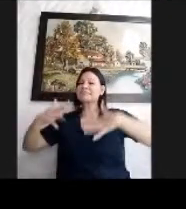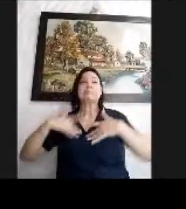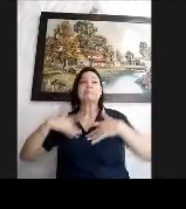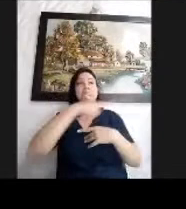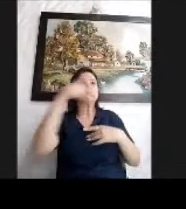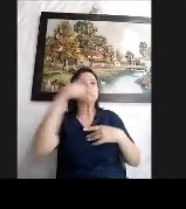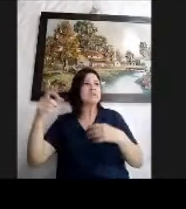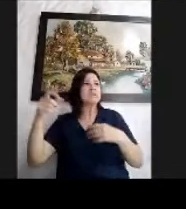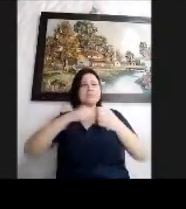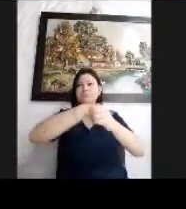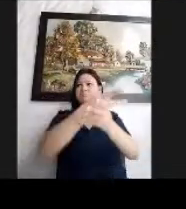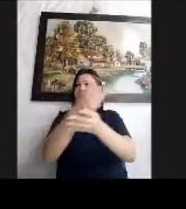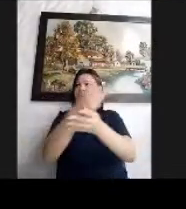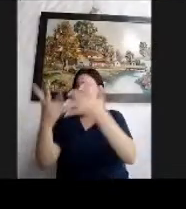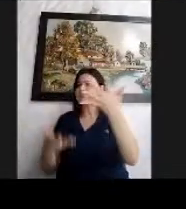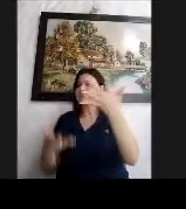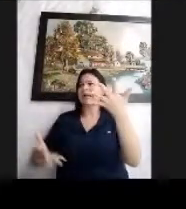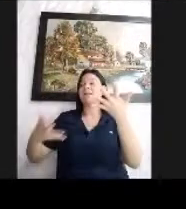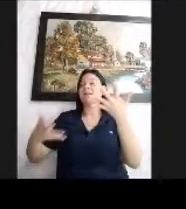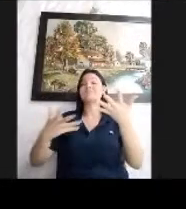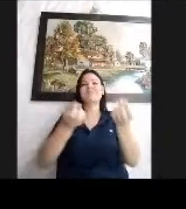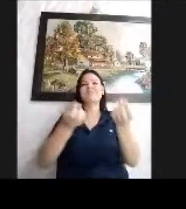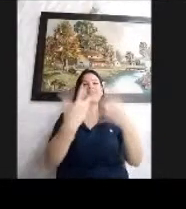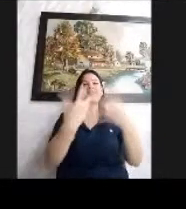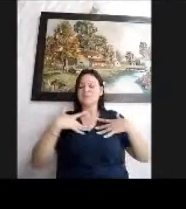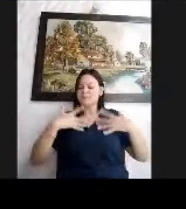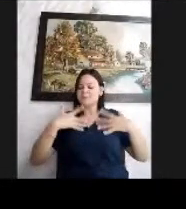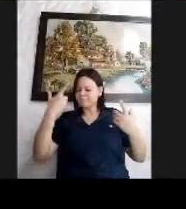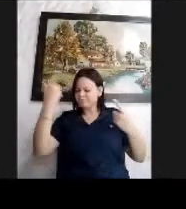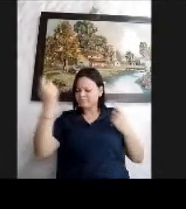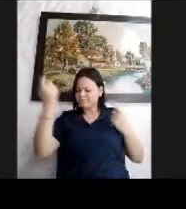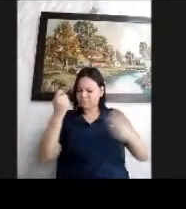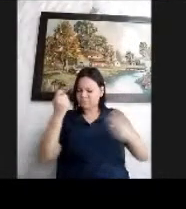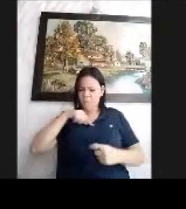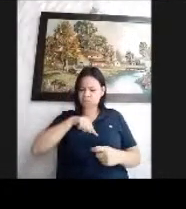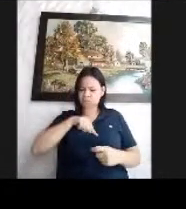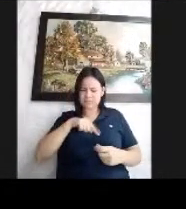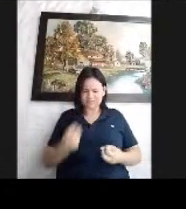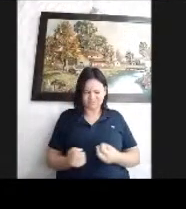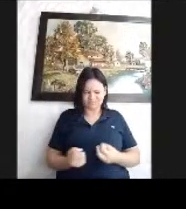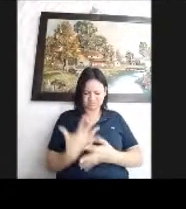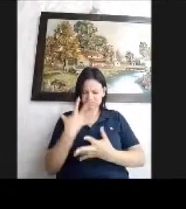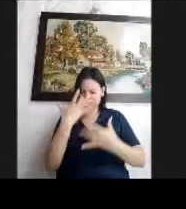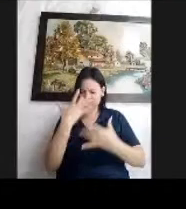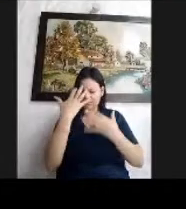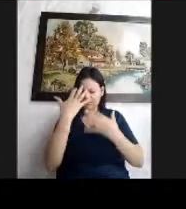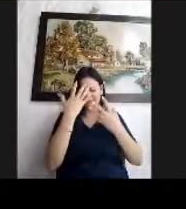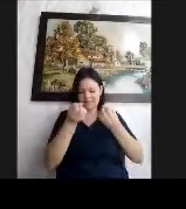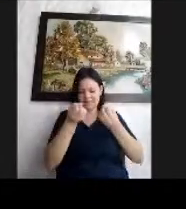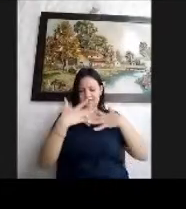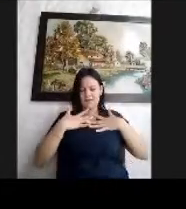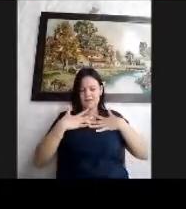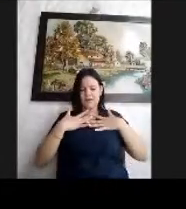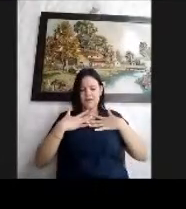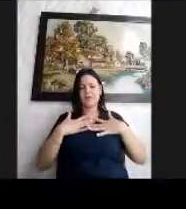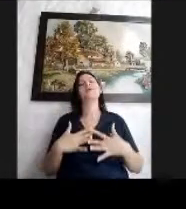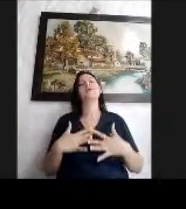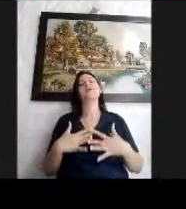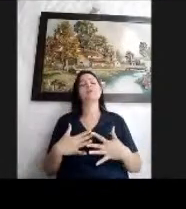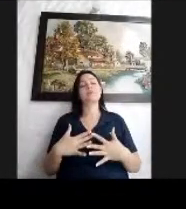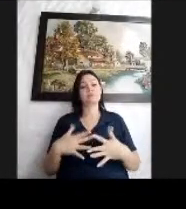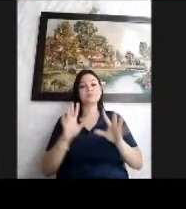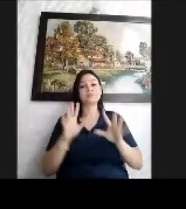de canalizar esas emociones y volver a ese estado de calma que para mí es paz. Como lo decía Tarek